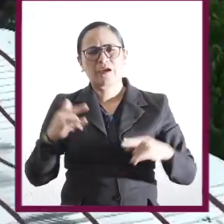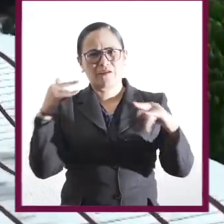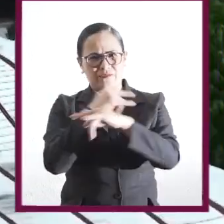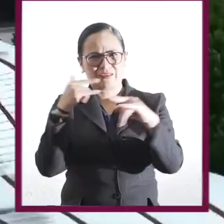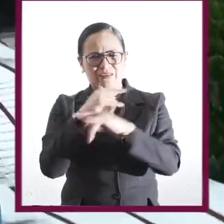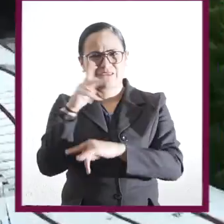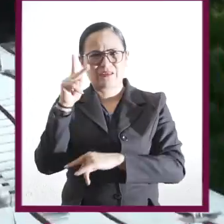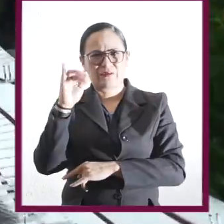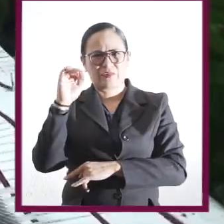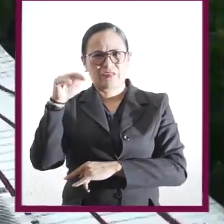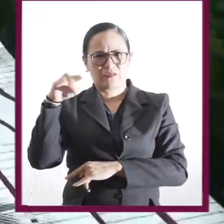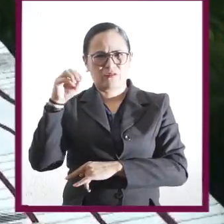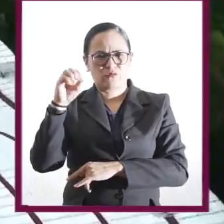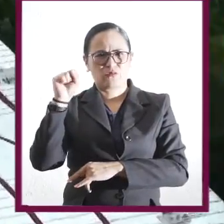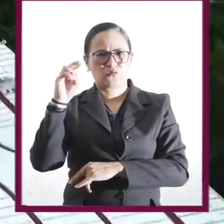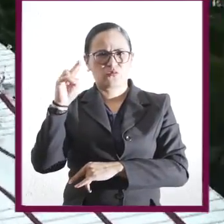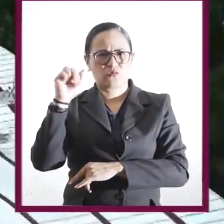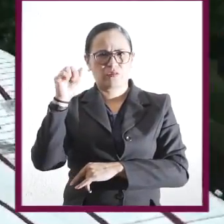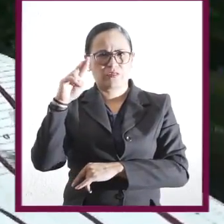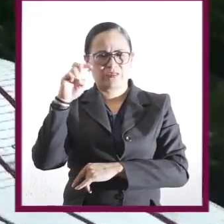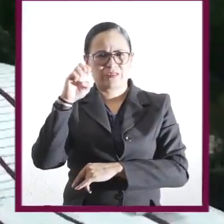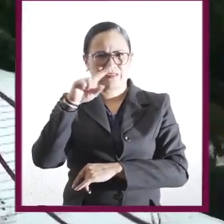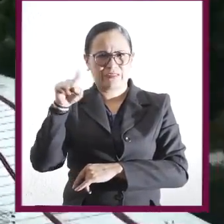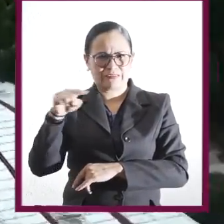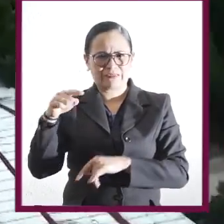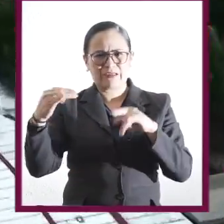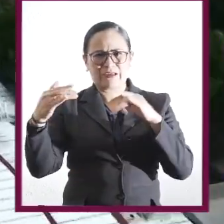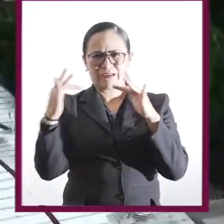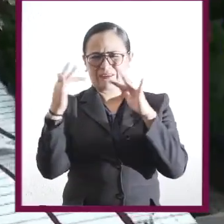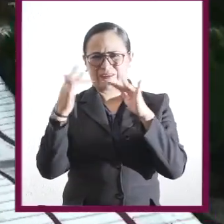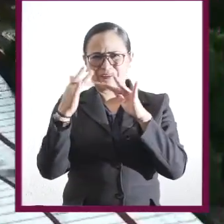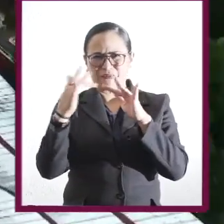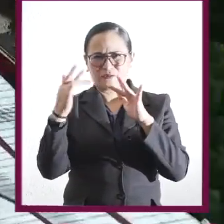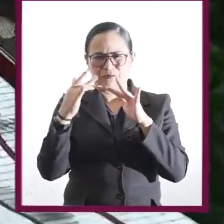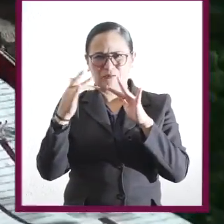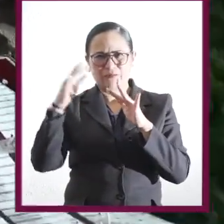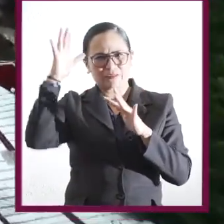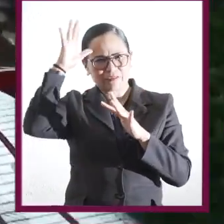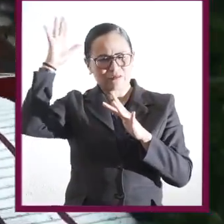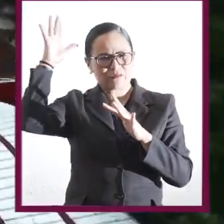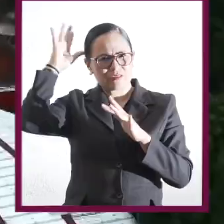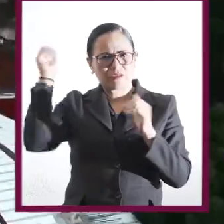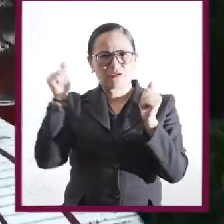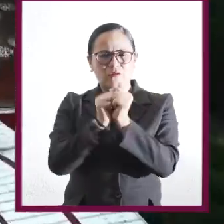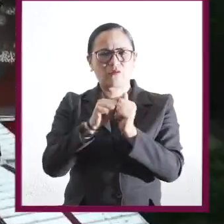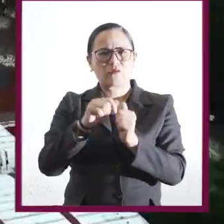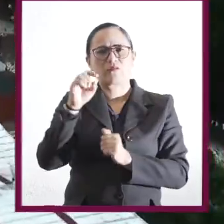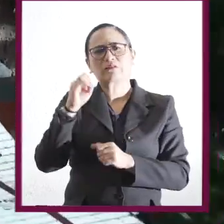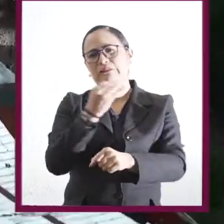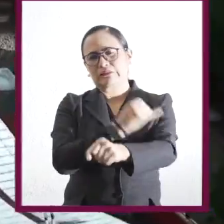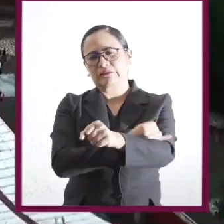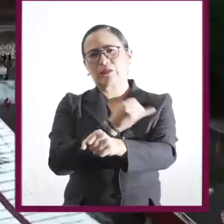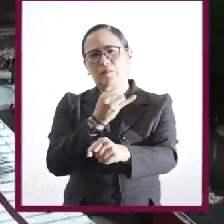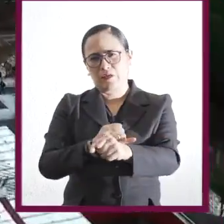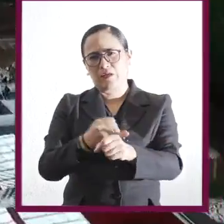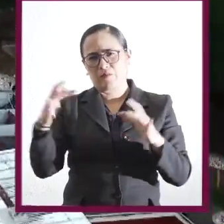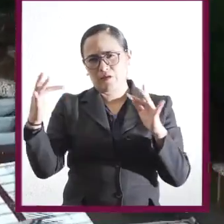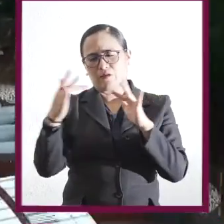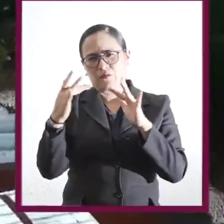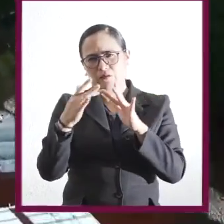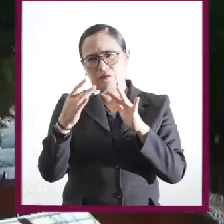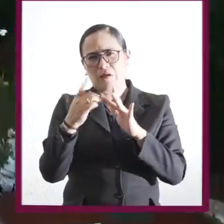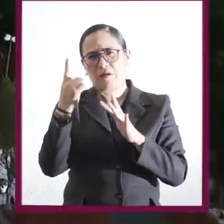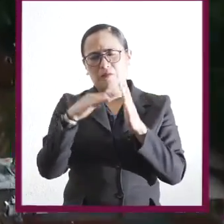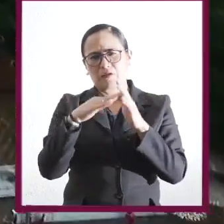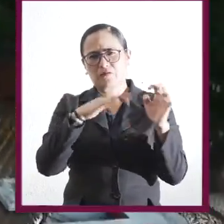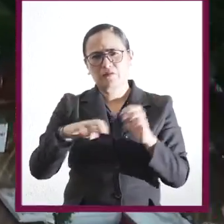La avenida Pino Suárez conserva el trazo de la calzada que comunicaba a Tenochtitlan con Iztapalapa. En la década de los 50